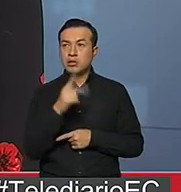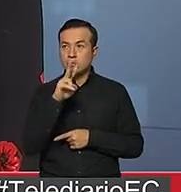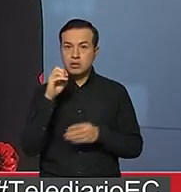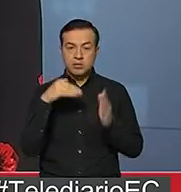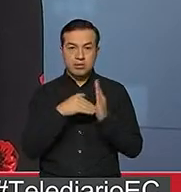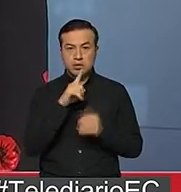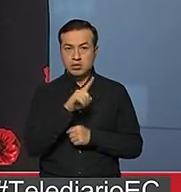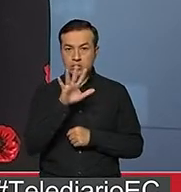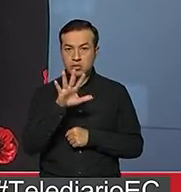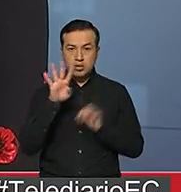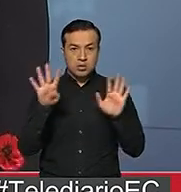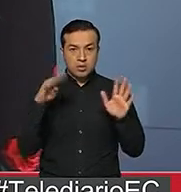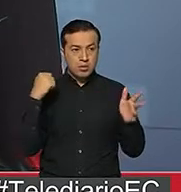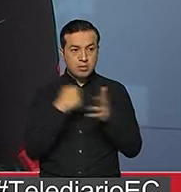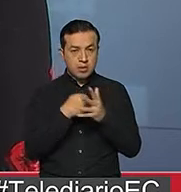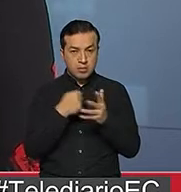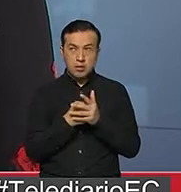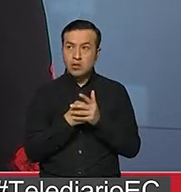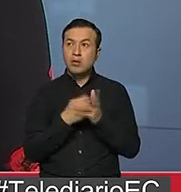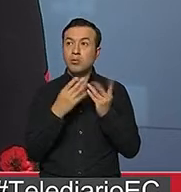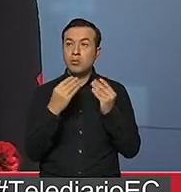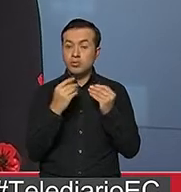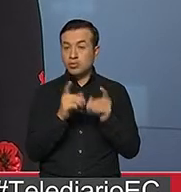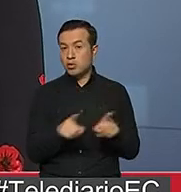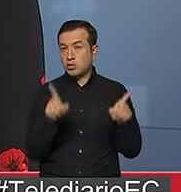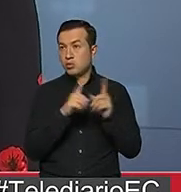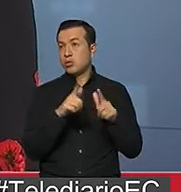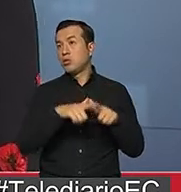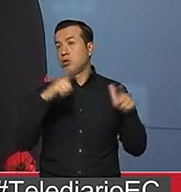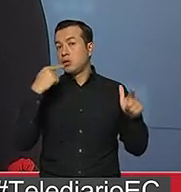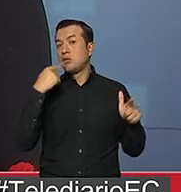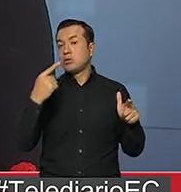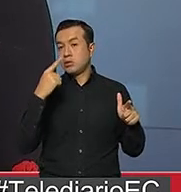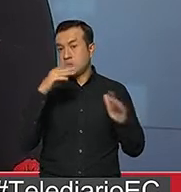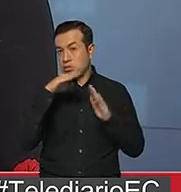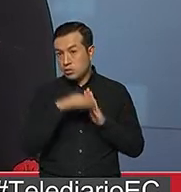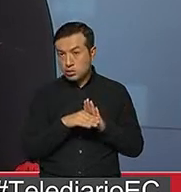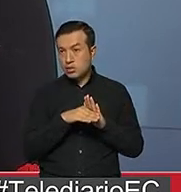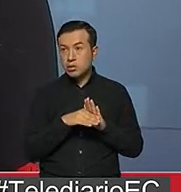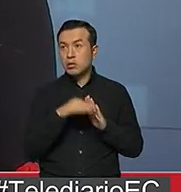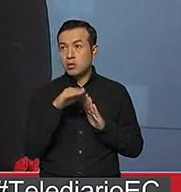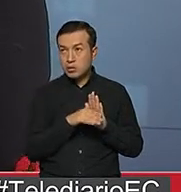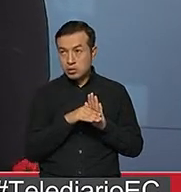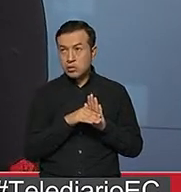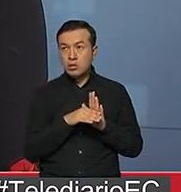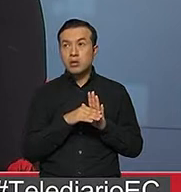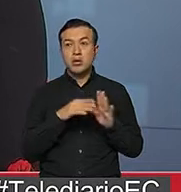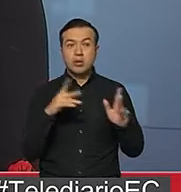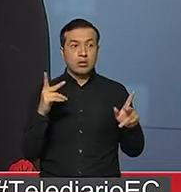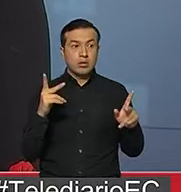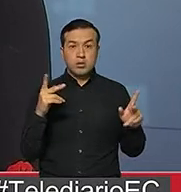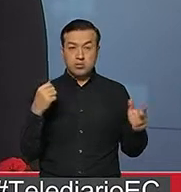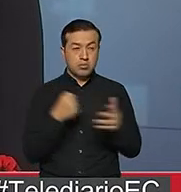159 siniestros es aún así a una cifra alta pero lo que usted nos manifiesta es que lo que se ha bajado es pues la gravedad de estos